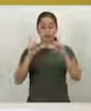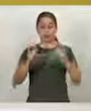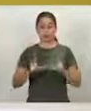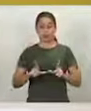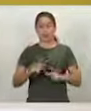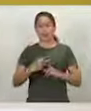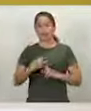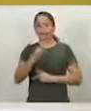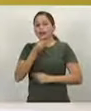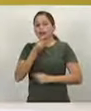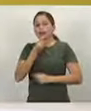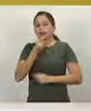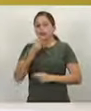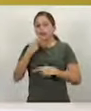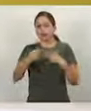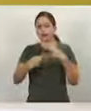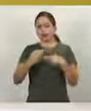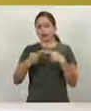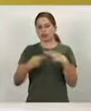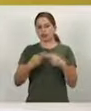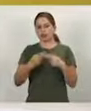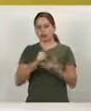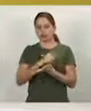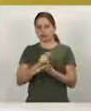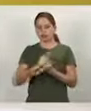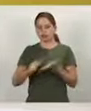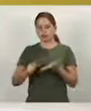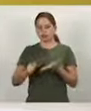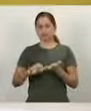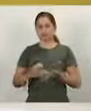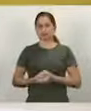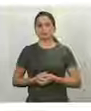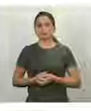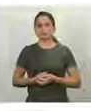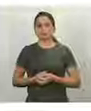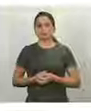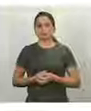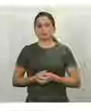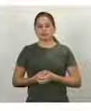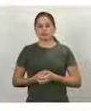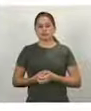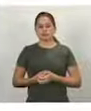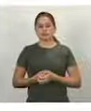que puedan realizar sus anotaciones.